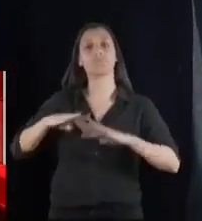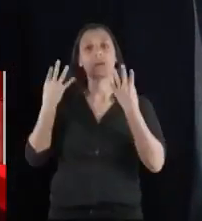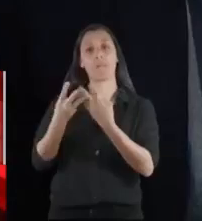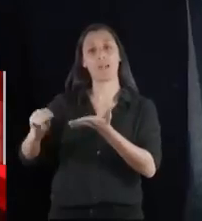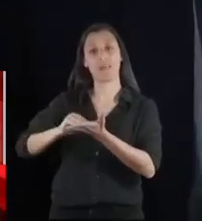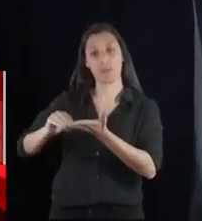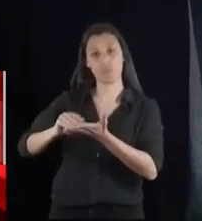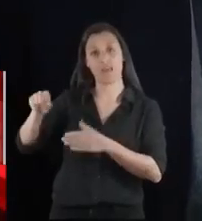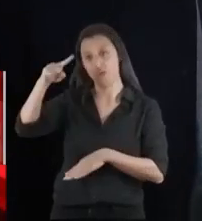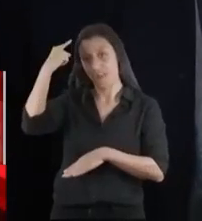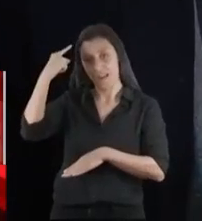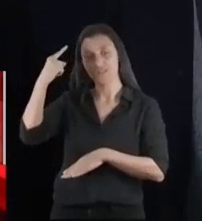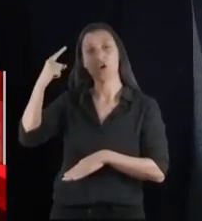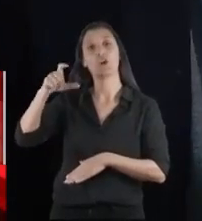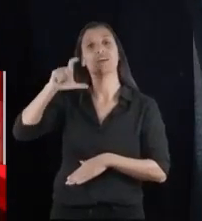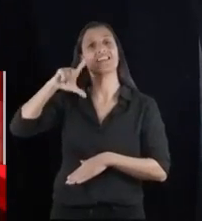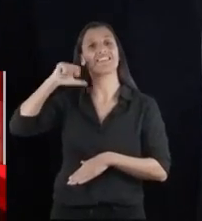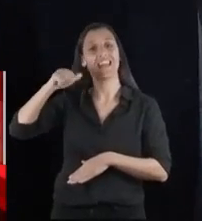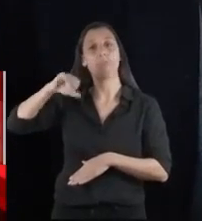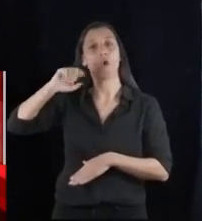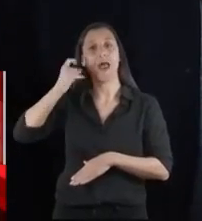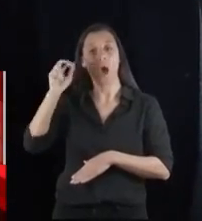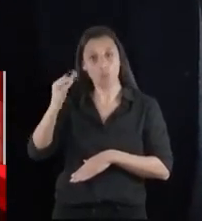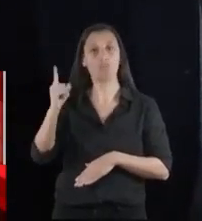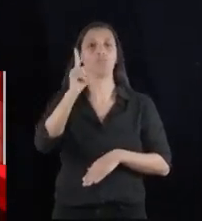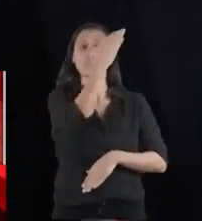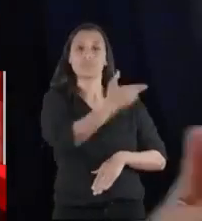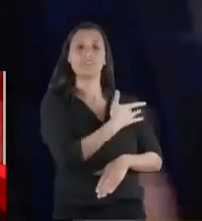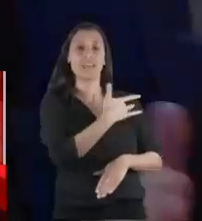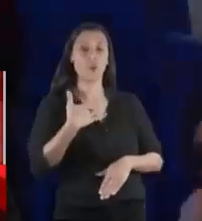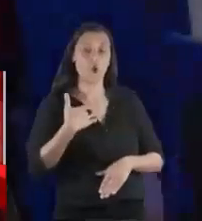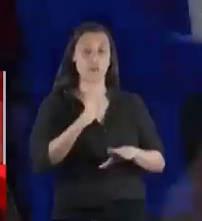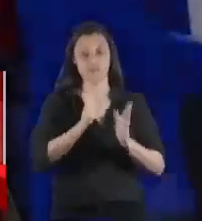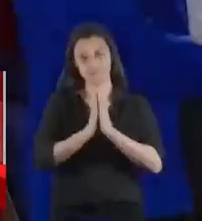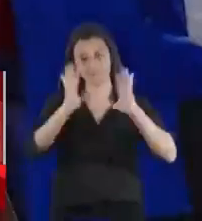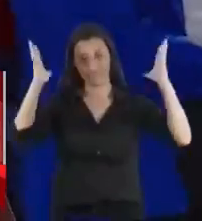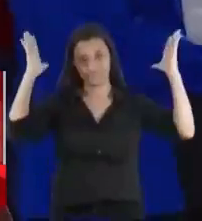de Diputados de la Nación, Cecilia Moró, señoras